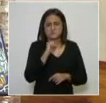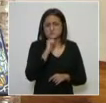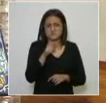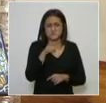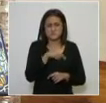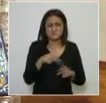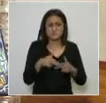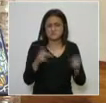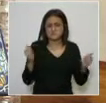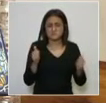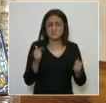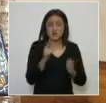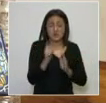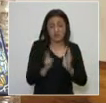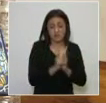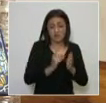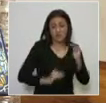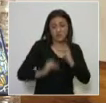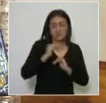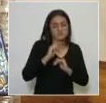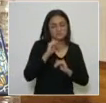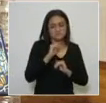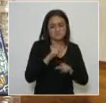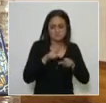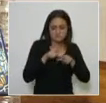Nadie por encima de la ley.